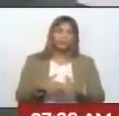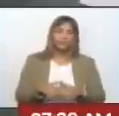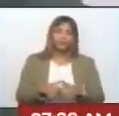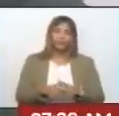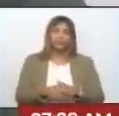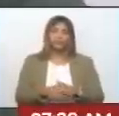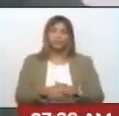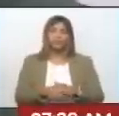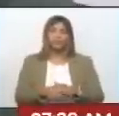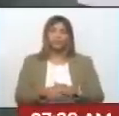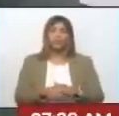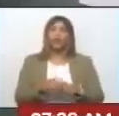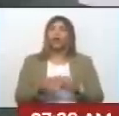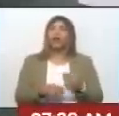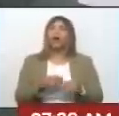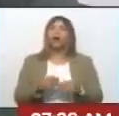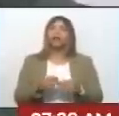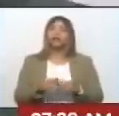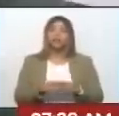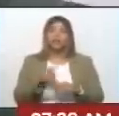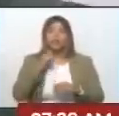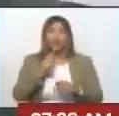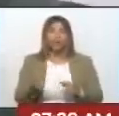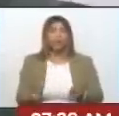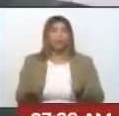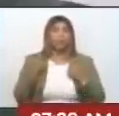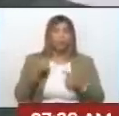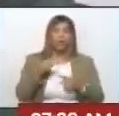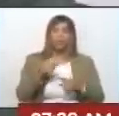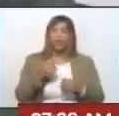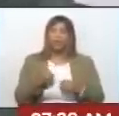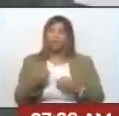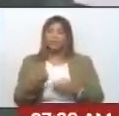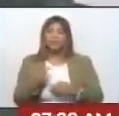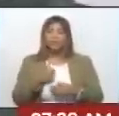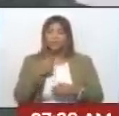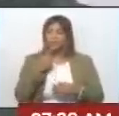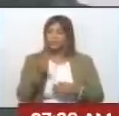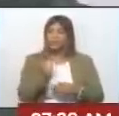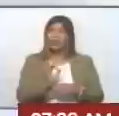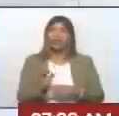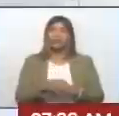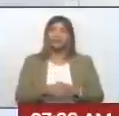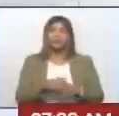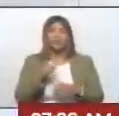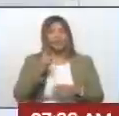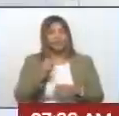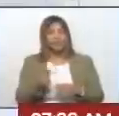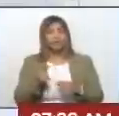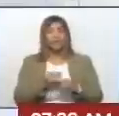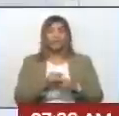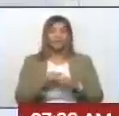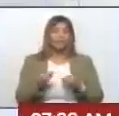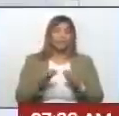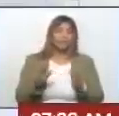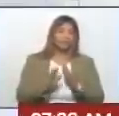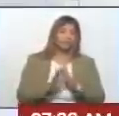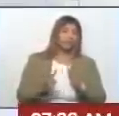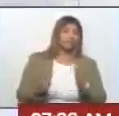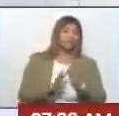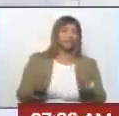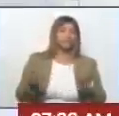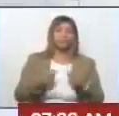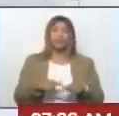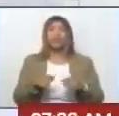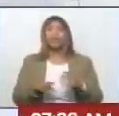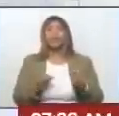medios de comunicación que se han hecho de la vista gorda ante esta confesión, no dicen absolutamente nada. Deberían cerrar filas en la